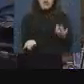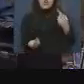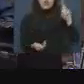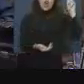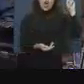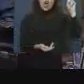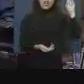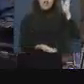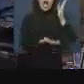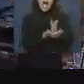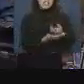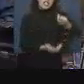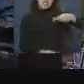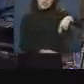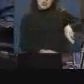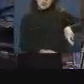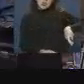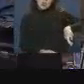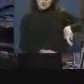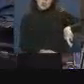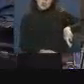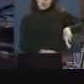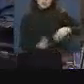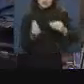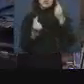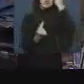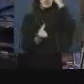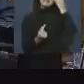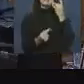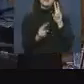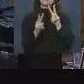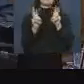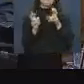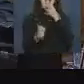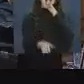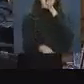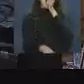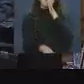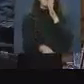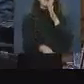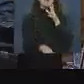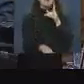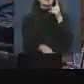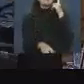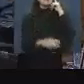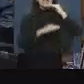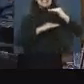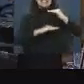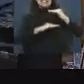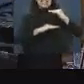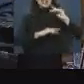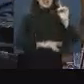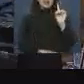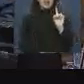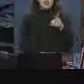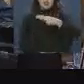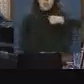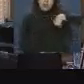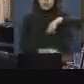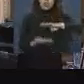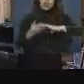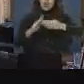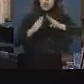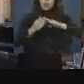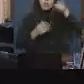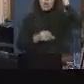norte del país hasta el Sur muchas veces creen que los problemas del agua solamente están vinculados a la zona central pero nosotros nuestras comunidades